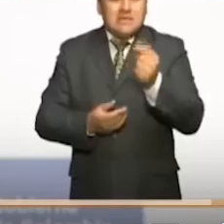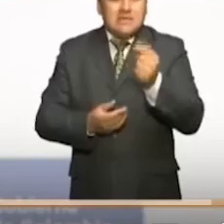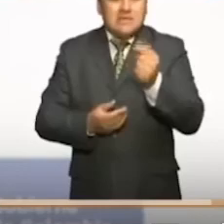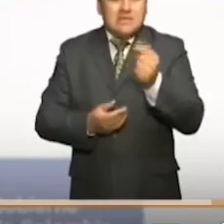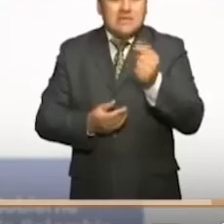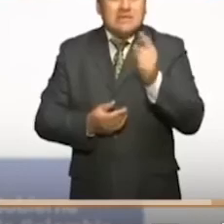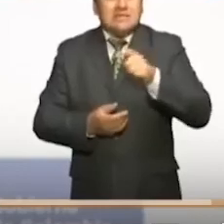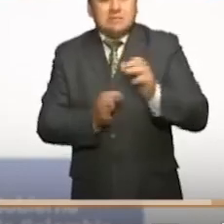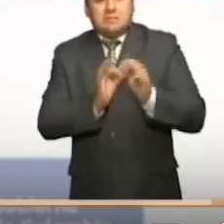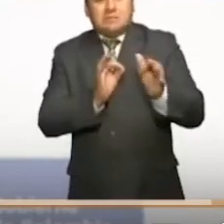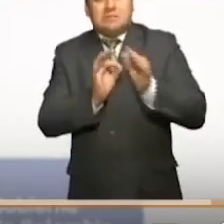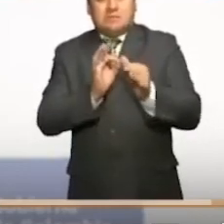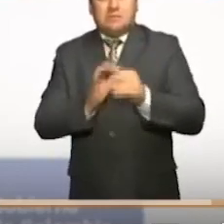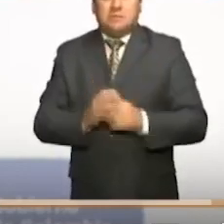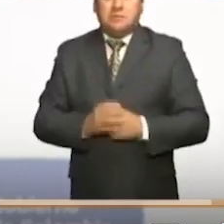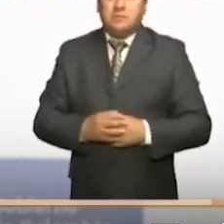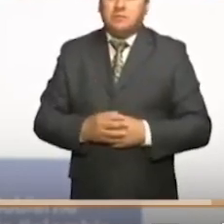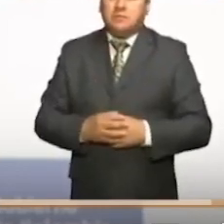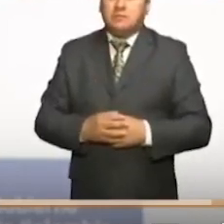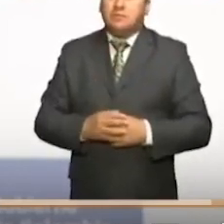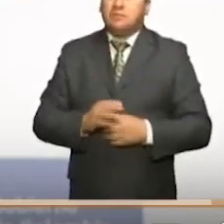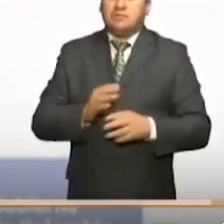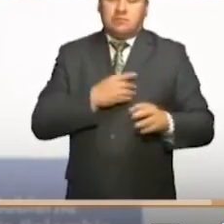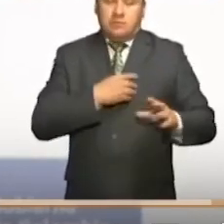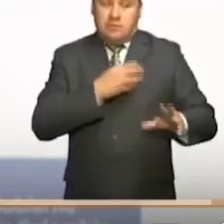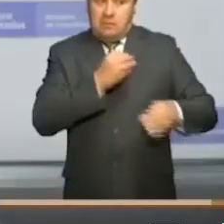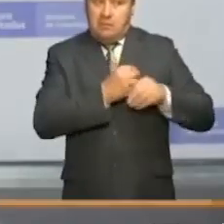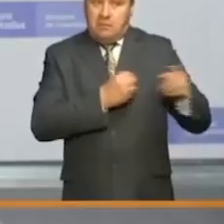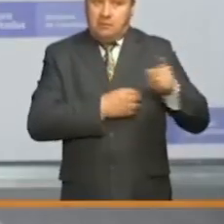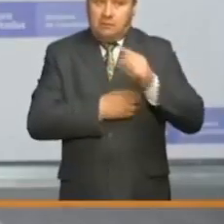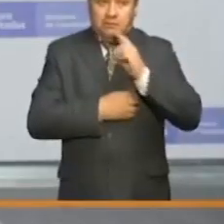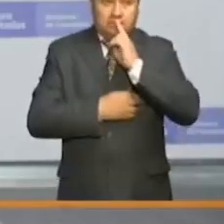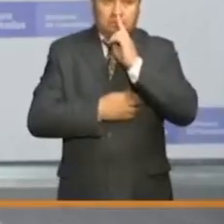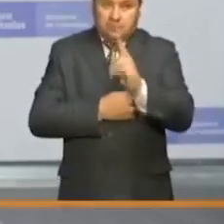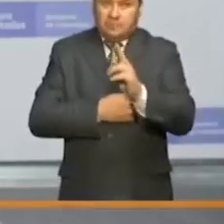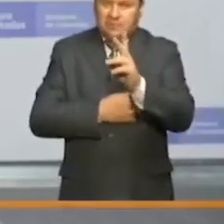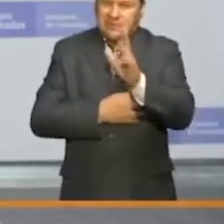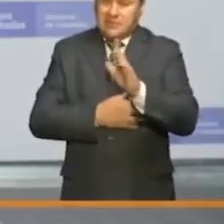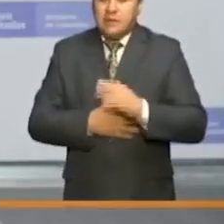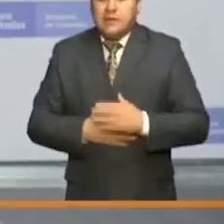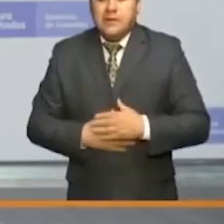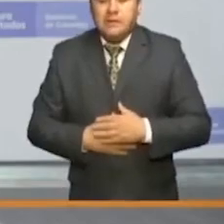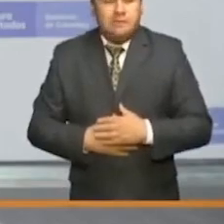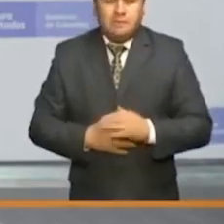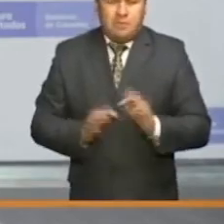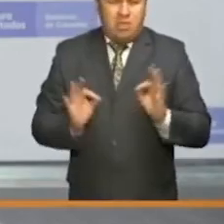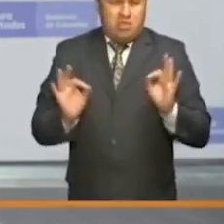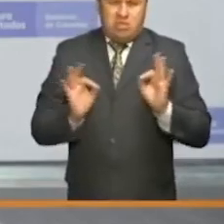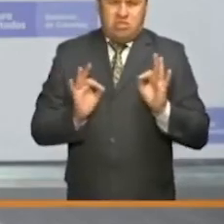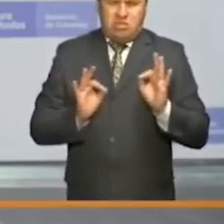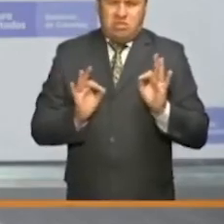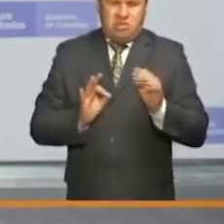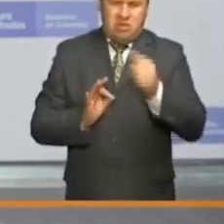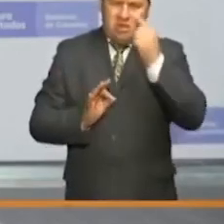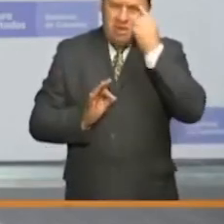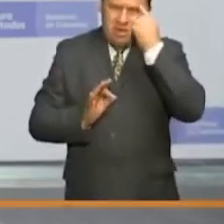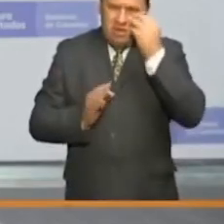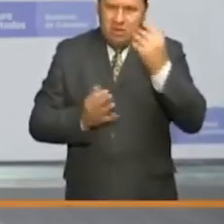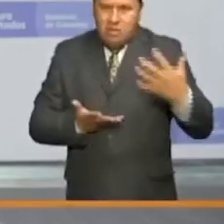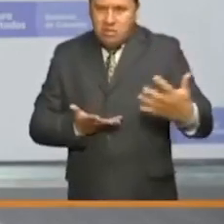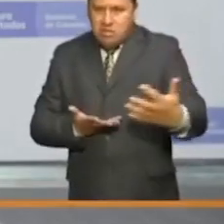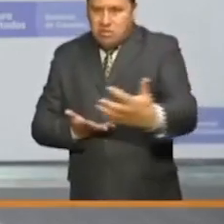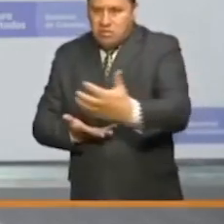respondió nada yo quiero complementar esa respuesta con un comentario ninguno de los recursos que se están